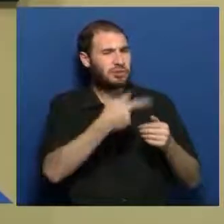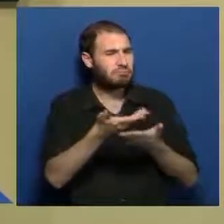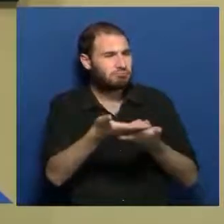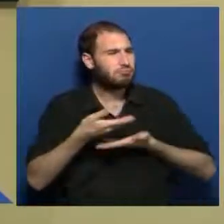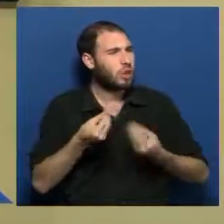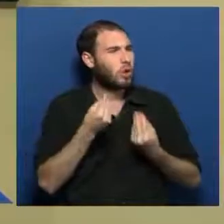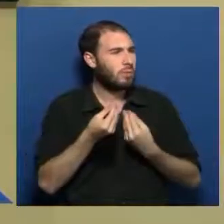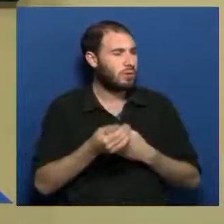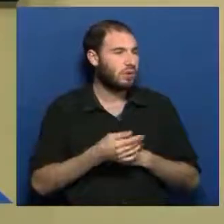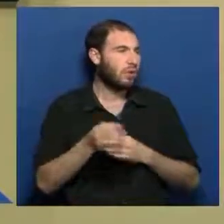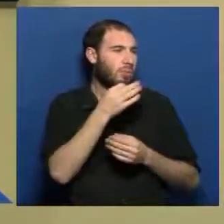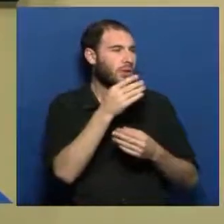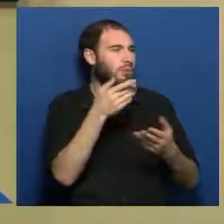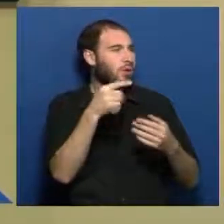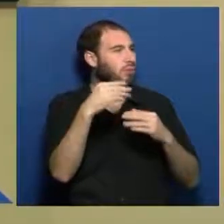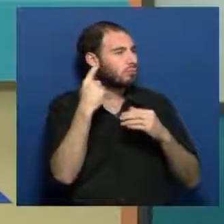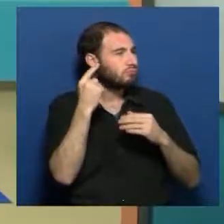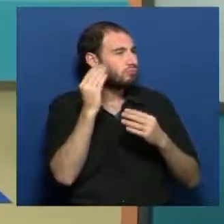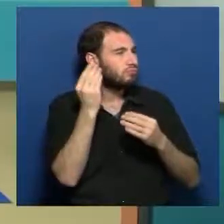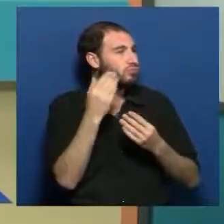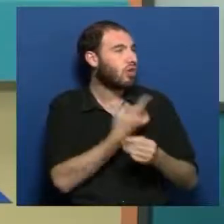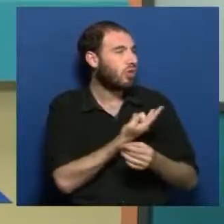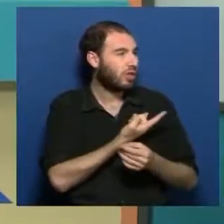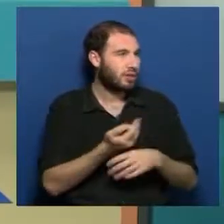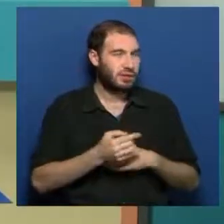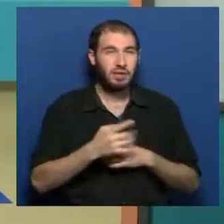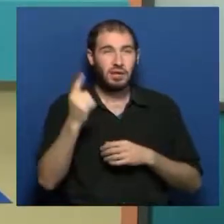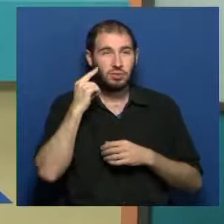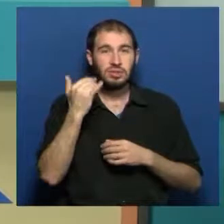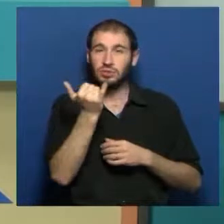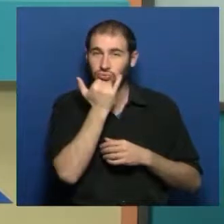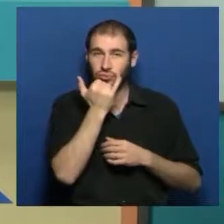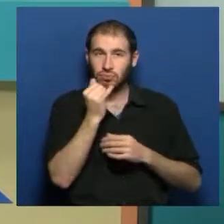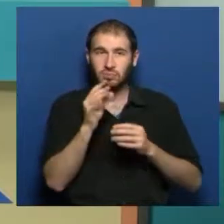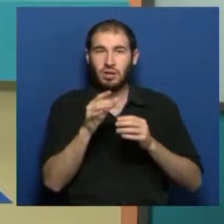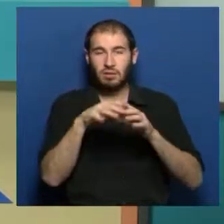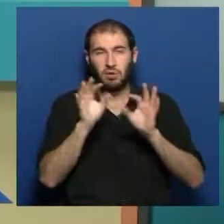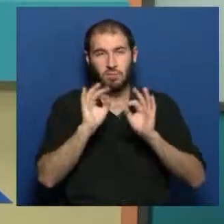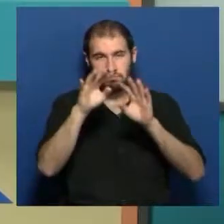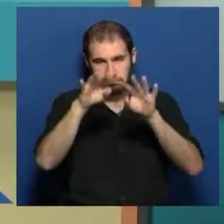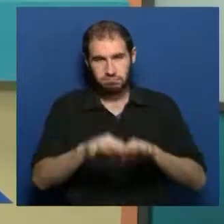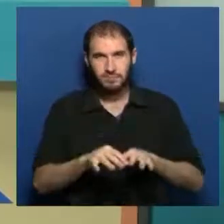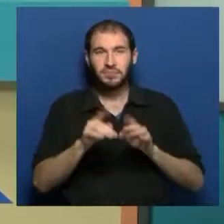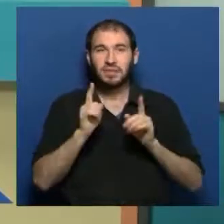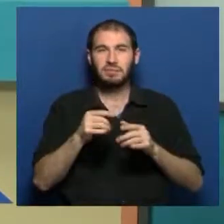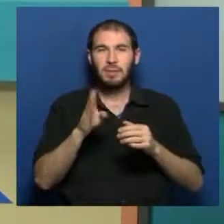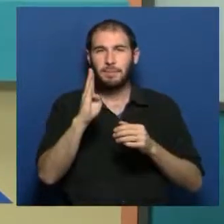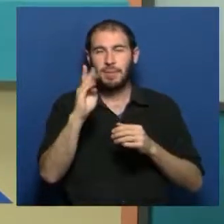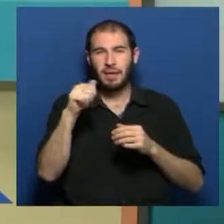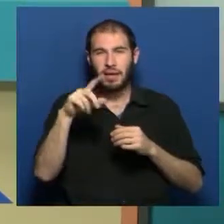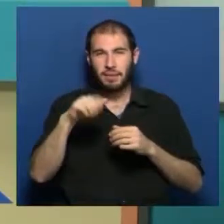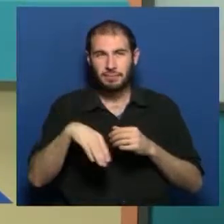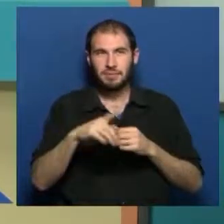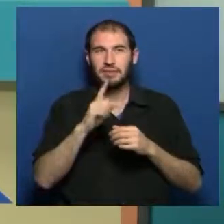gente? ¿Por dónde lo podemos escuchar, por ejemplo? Y se puede escuchar en YouTube, está el full álbum, también está en Bandcamp, que es